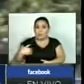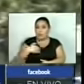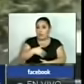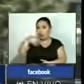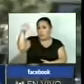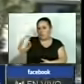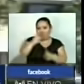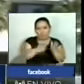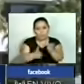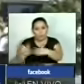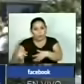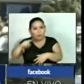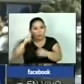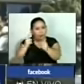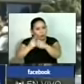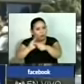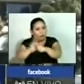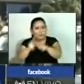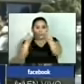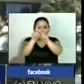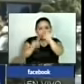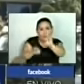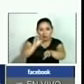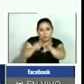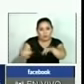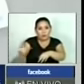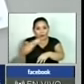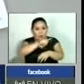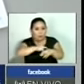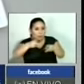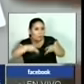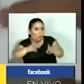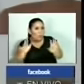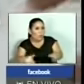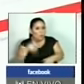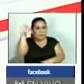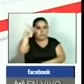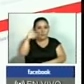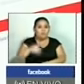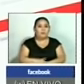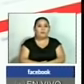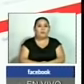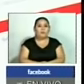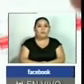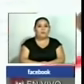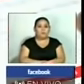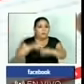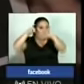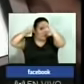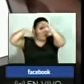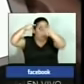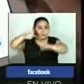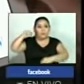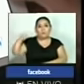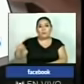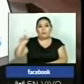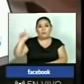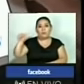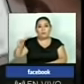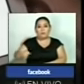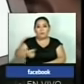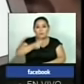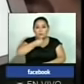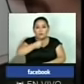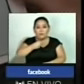Educación trabaja en la transformación tecnológica en los métodos de enseñanza. Con imágenes de Juan Castellano, este es un